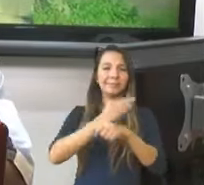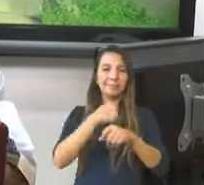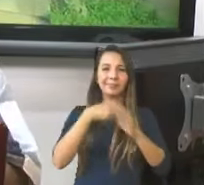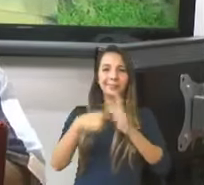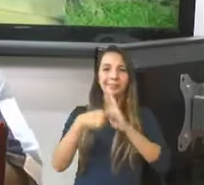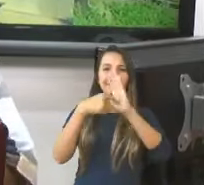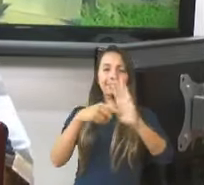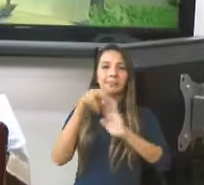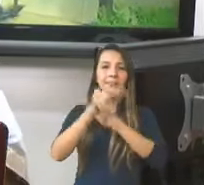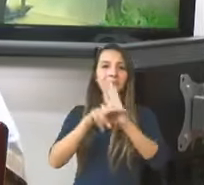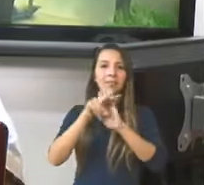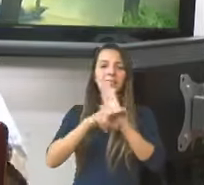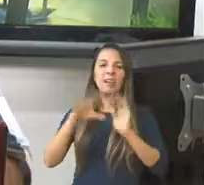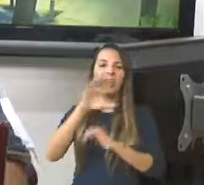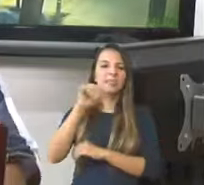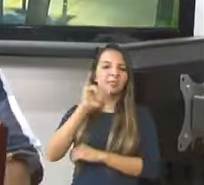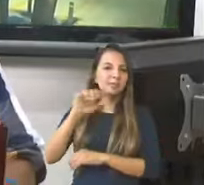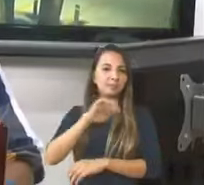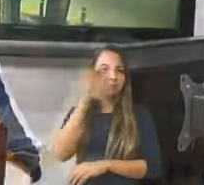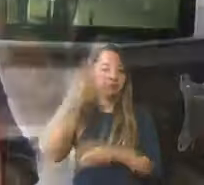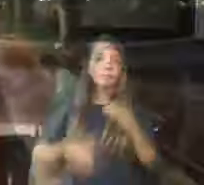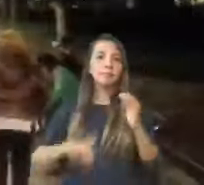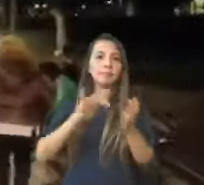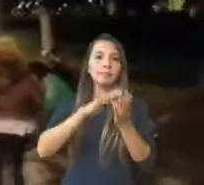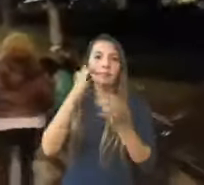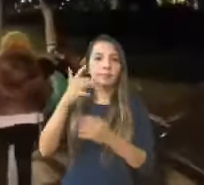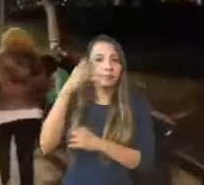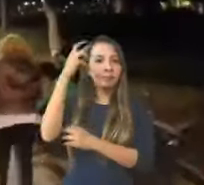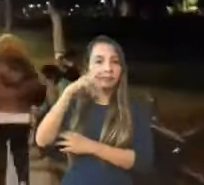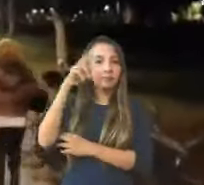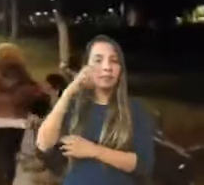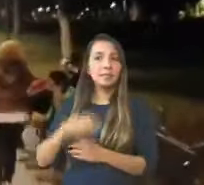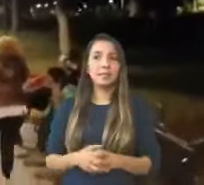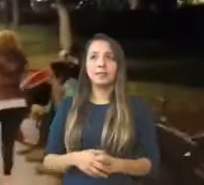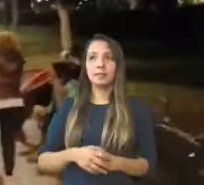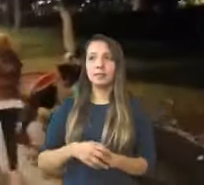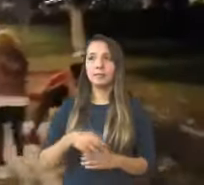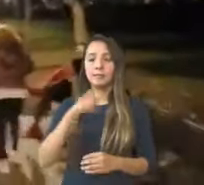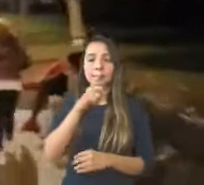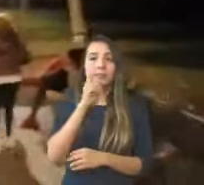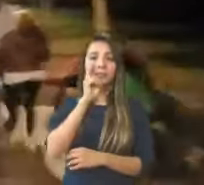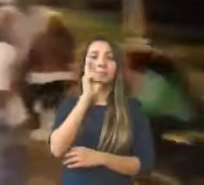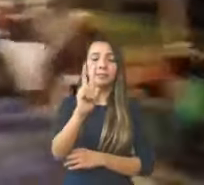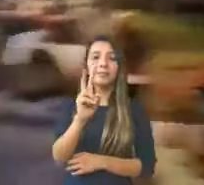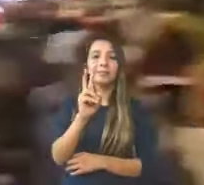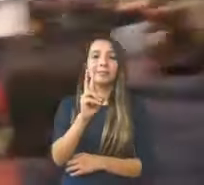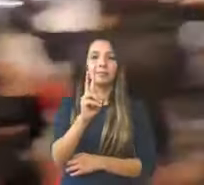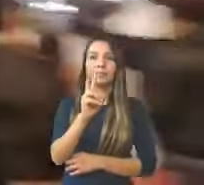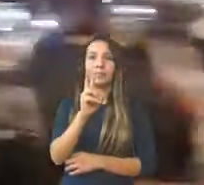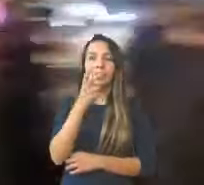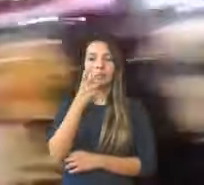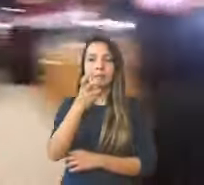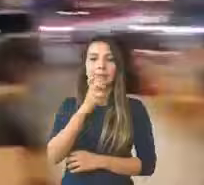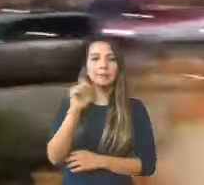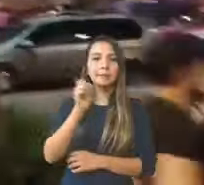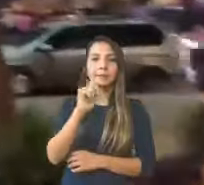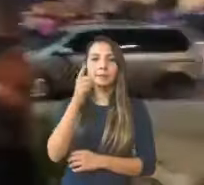metiendo, Santiago, ya estamos llegando ya al final. Gracias, Rosalba. Y vea, creo que es, no es ese,